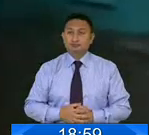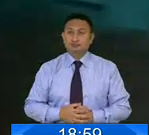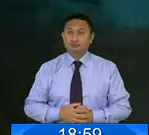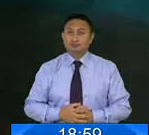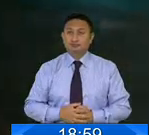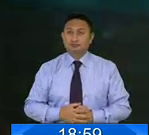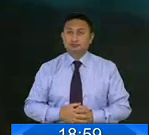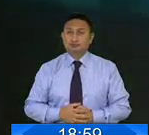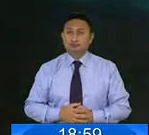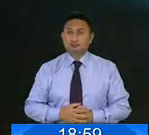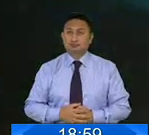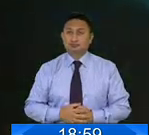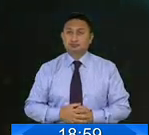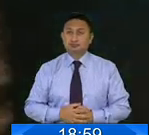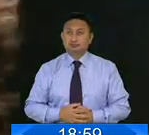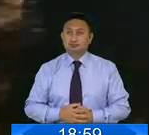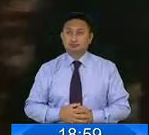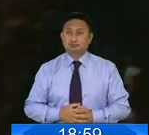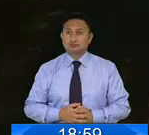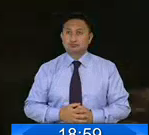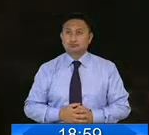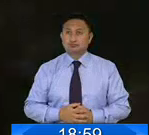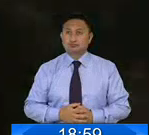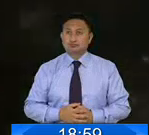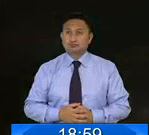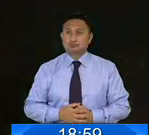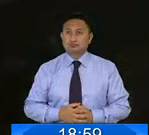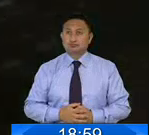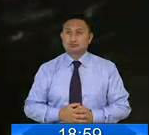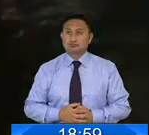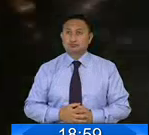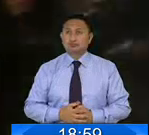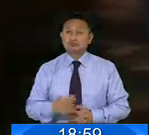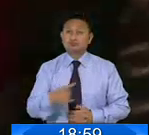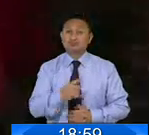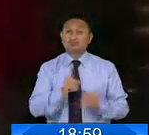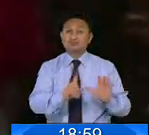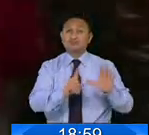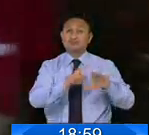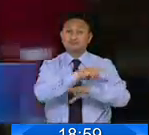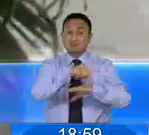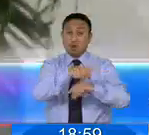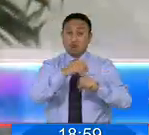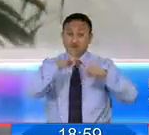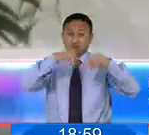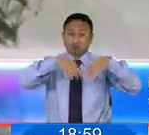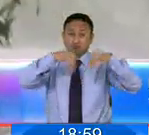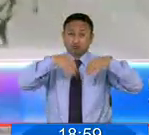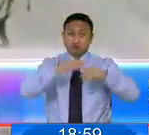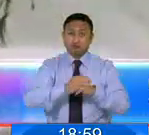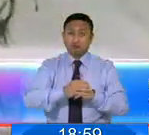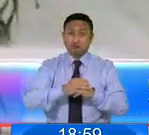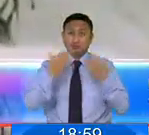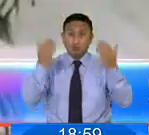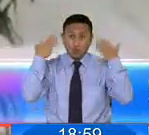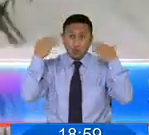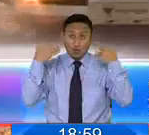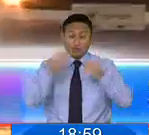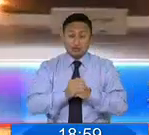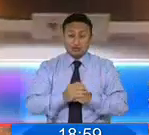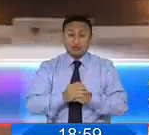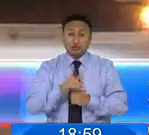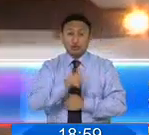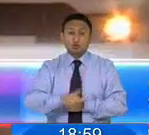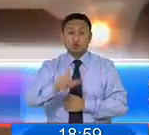guamo! ¡Con canoa, vamos, con canoa! En apenas 6 horas de lluvia, la ciudad de Guayaquil recibió la tarde y noche